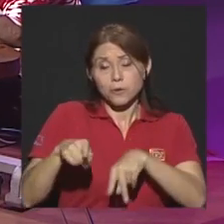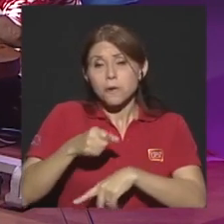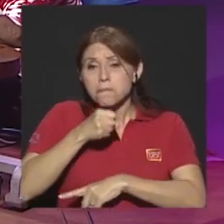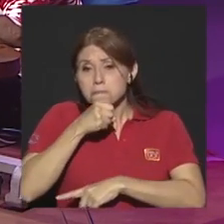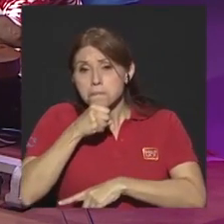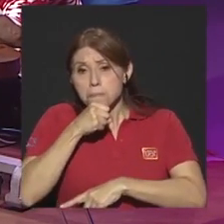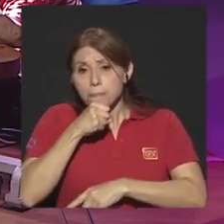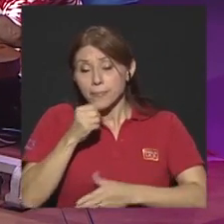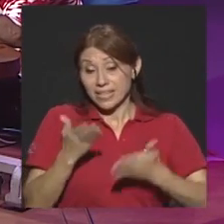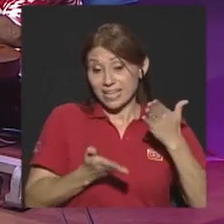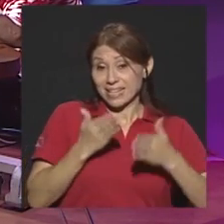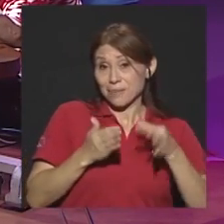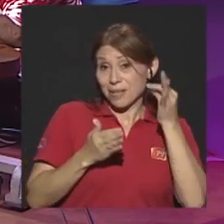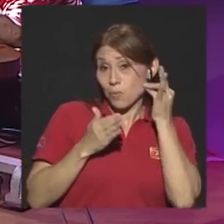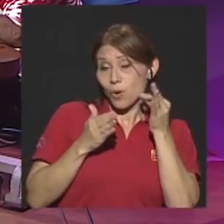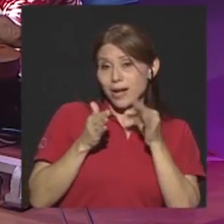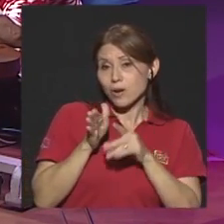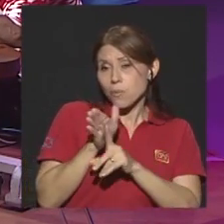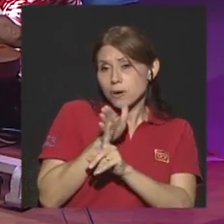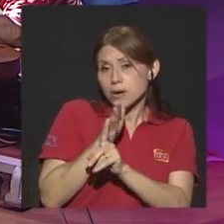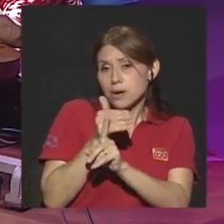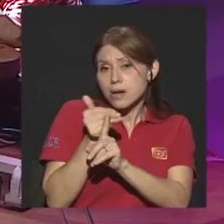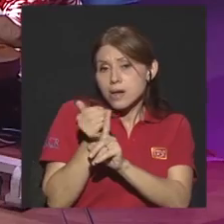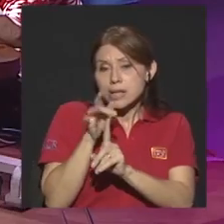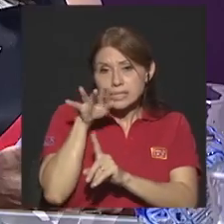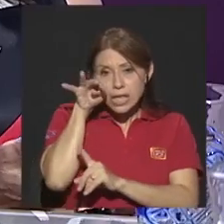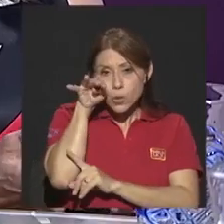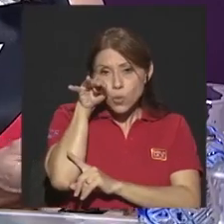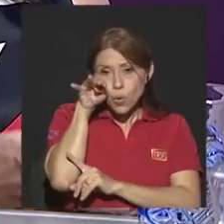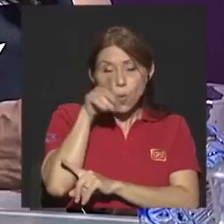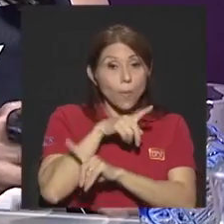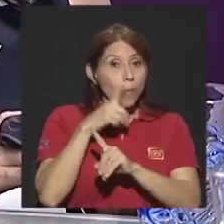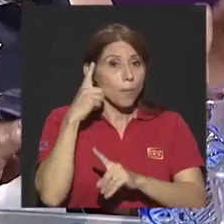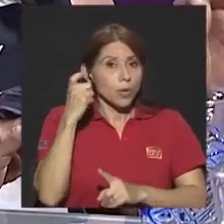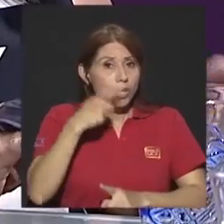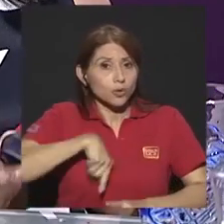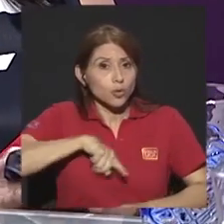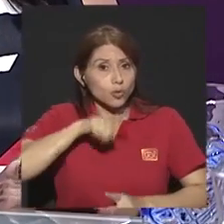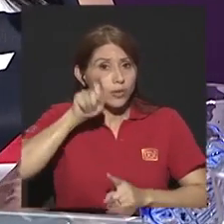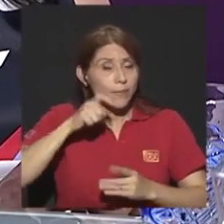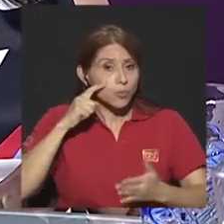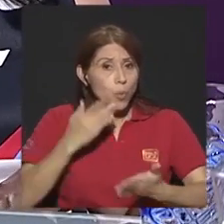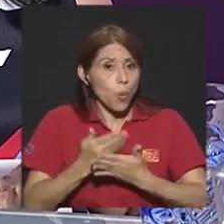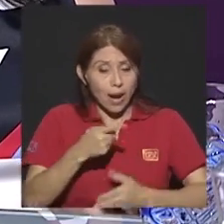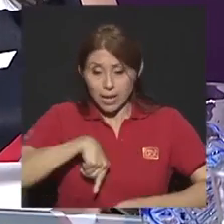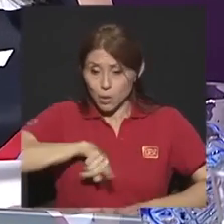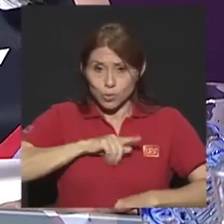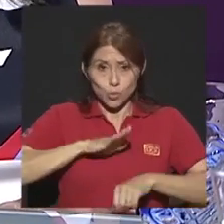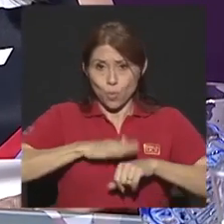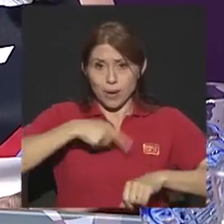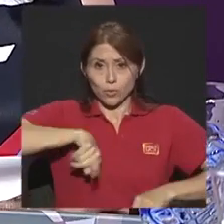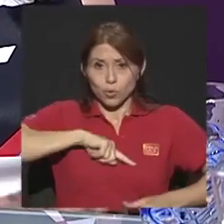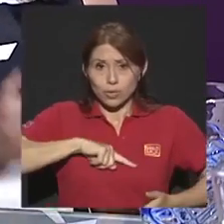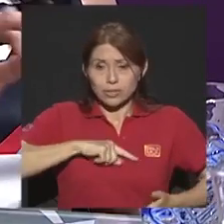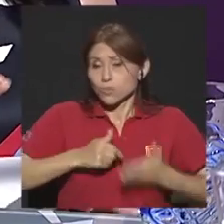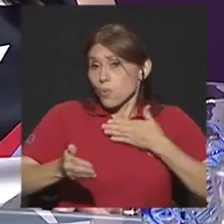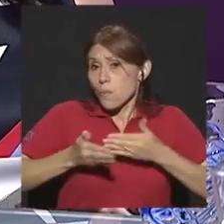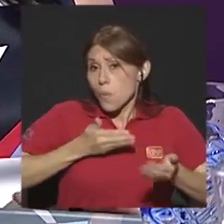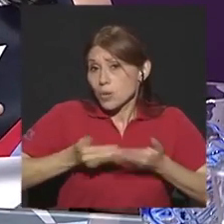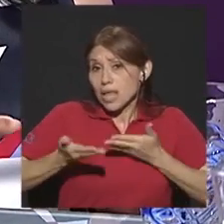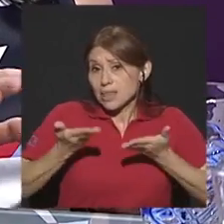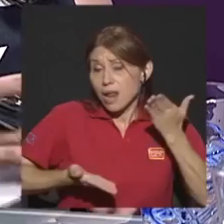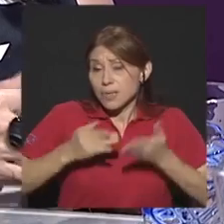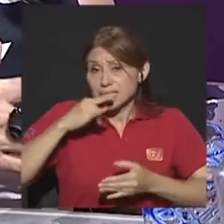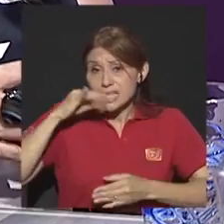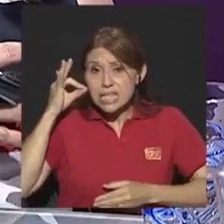porque en el fondo las mujeres siempre tenemos que probar que no fuimos nosotras. No importa, puede ser una niña de 9 años o puede ser una